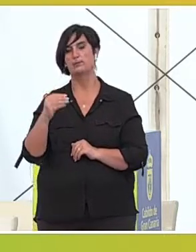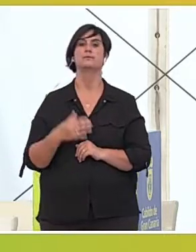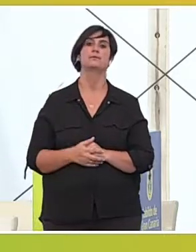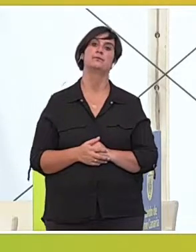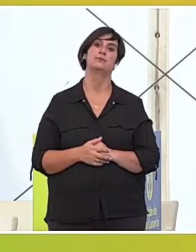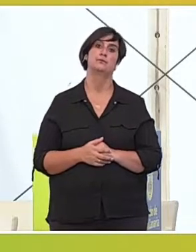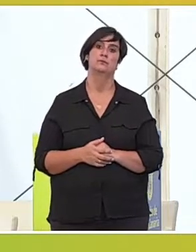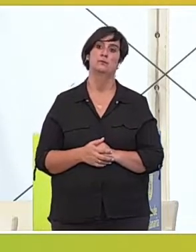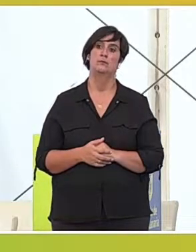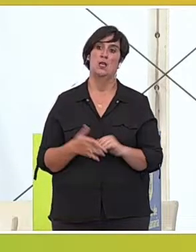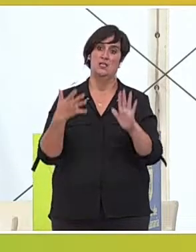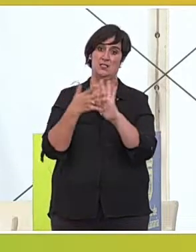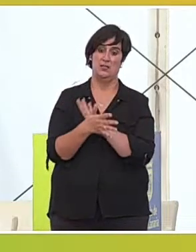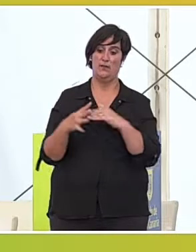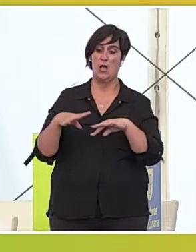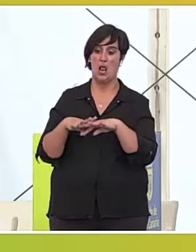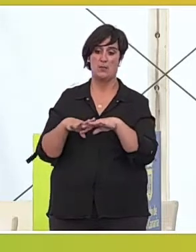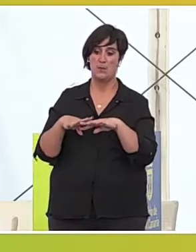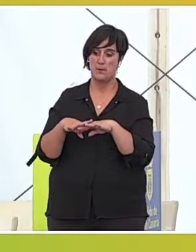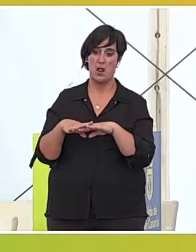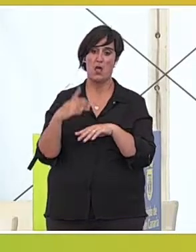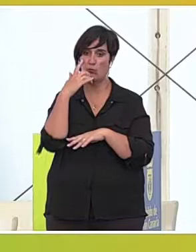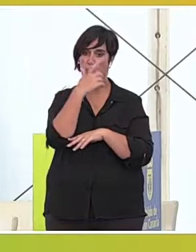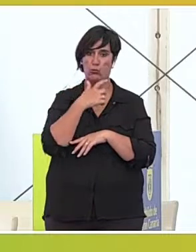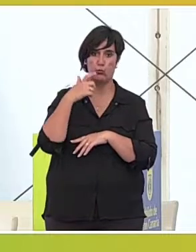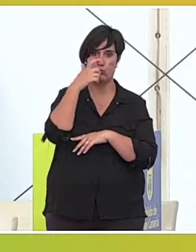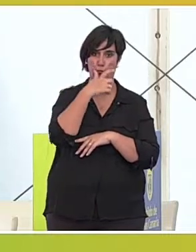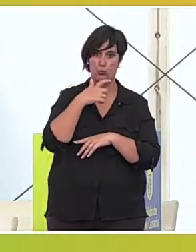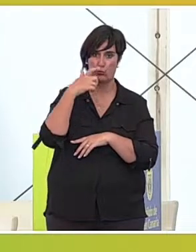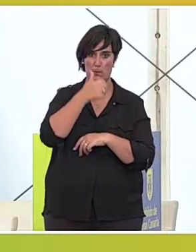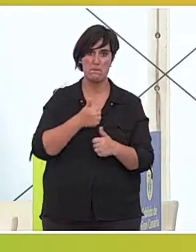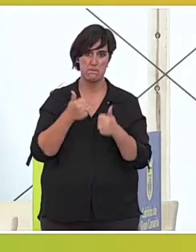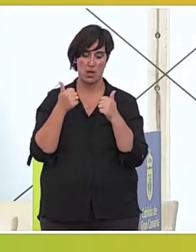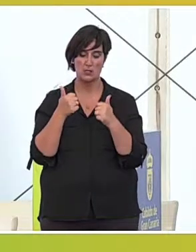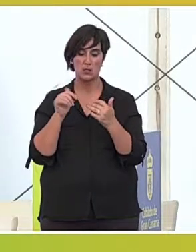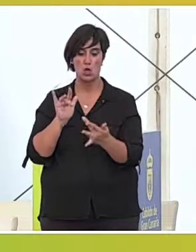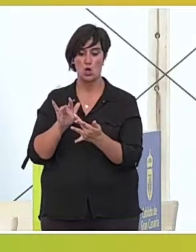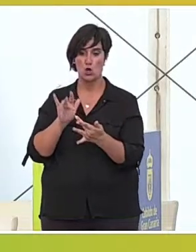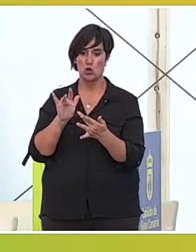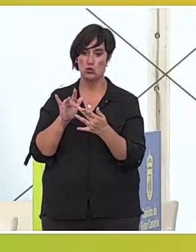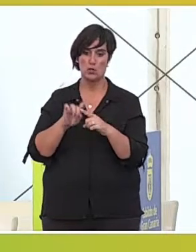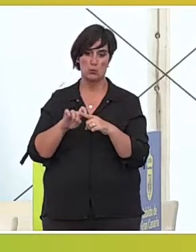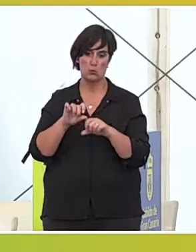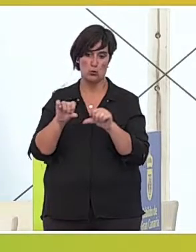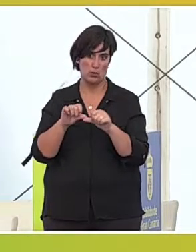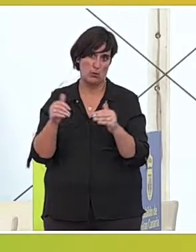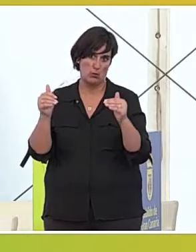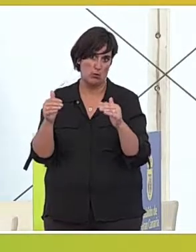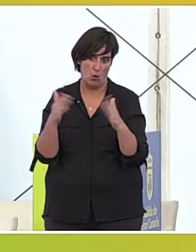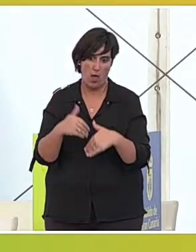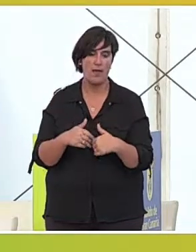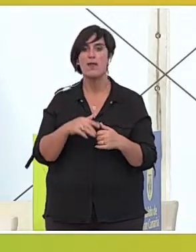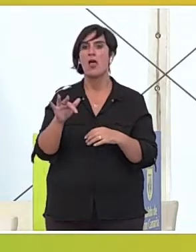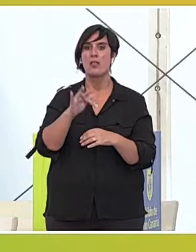Con esto estamos diciendo que las membranas van a durar más tiempo, están menos en contacto con productos químicos, menos problemas